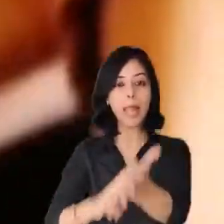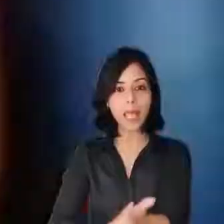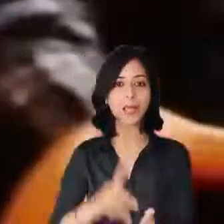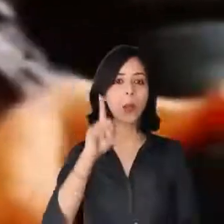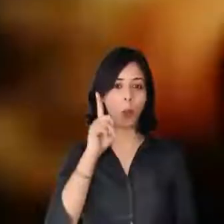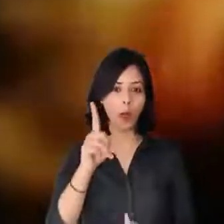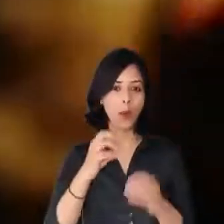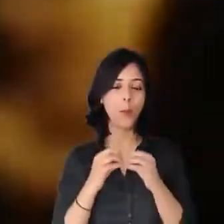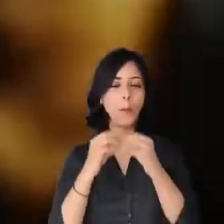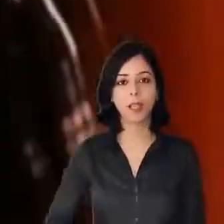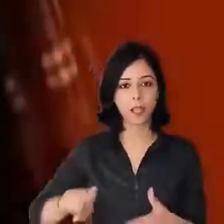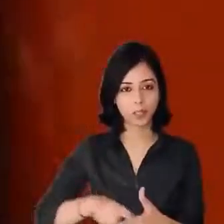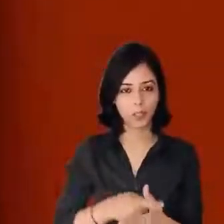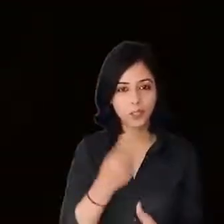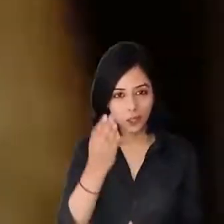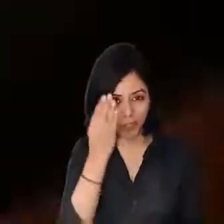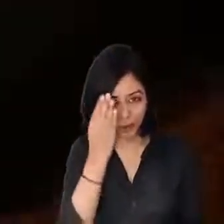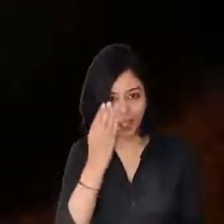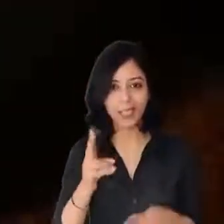Robin en defensa propia.